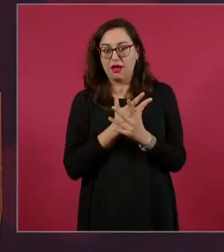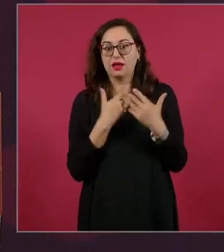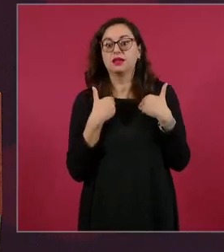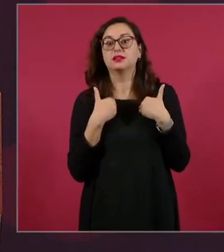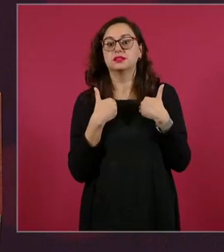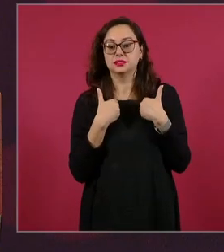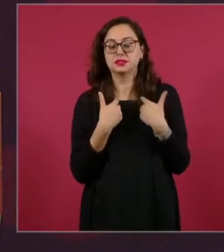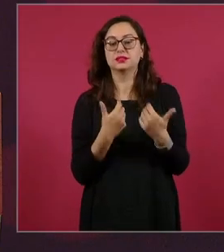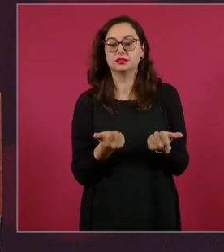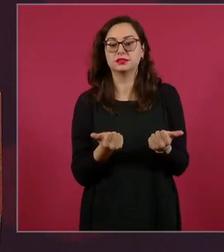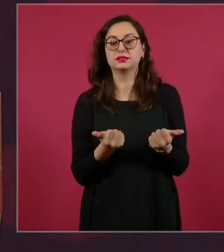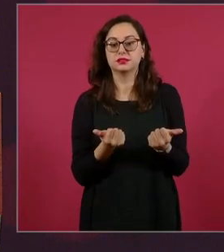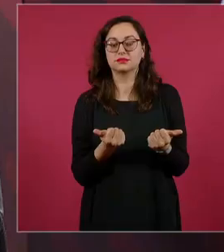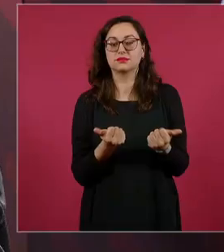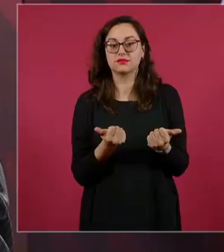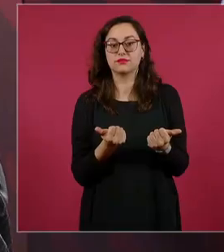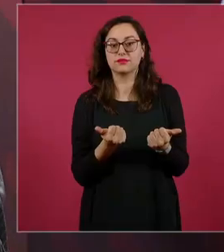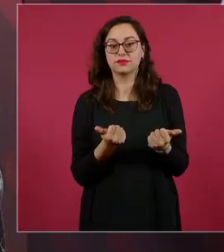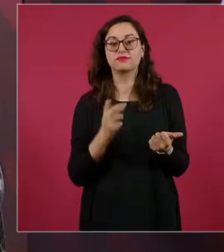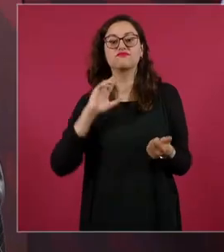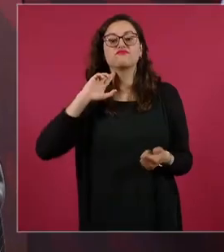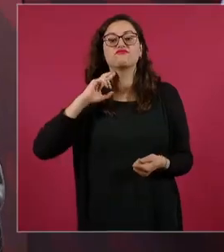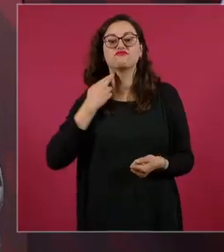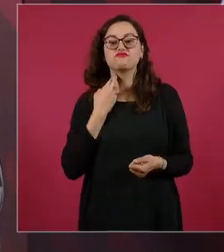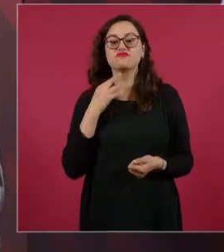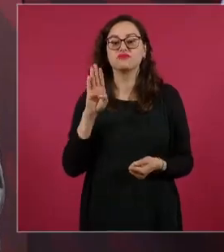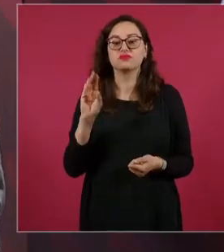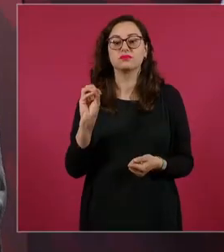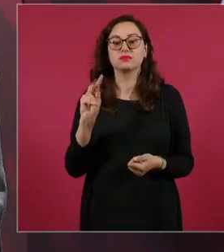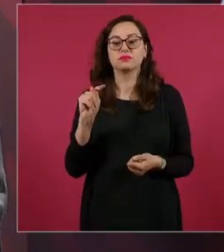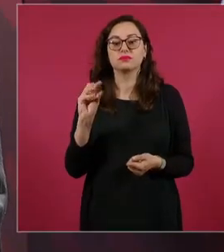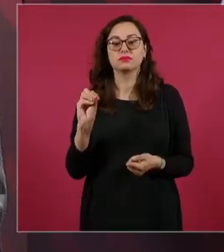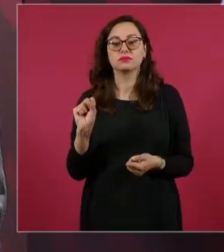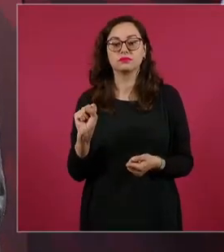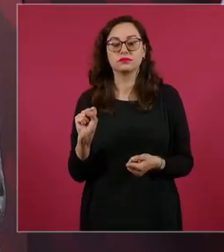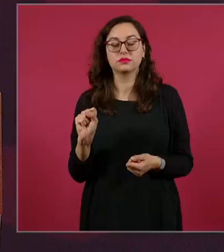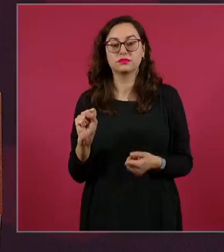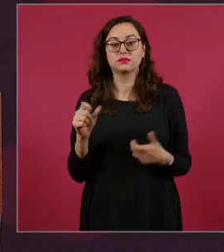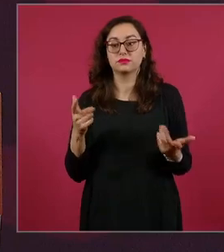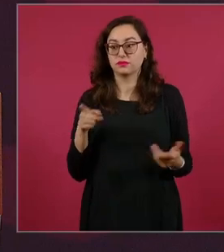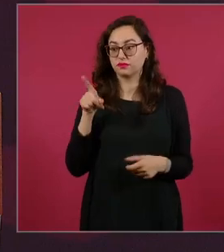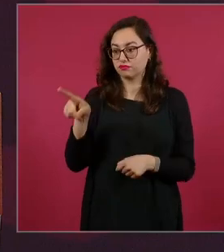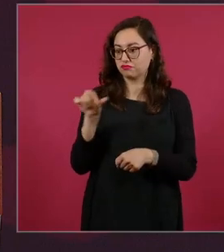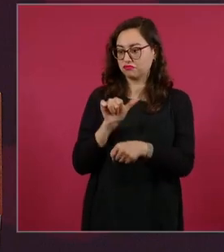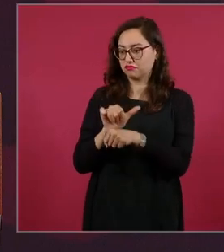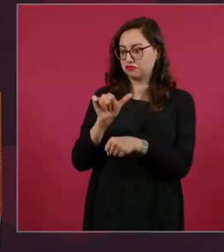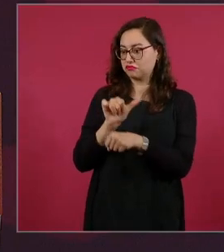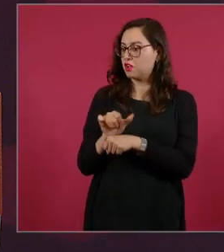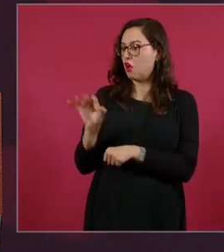De Que Estaban Los Vots Al Tres Por Uno En Argentina